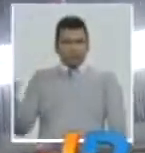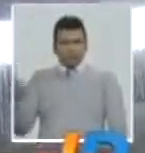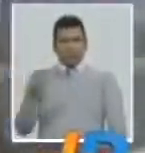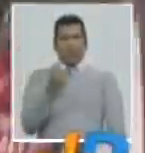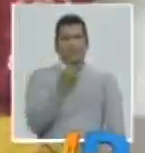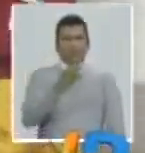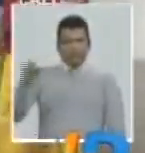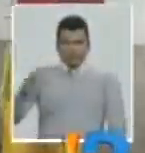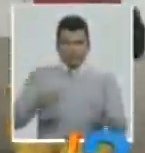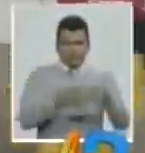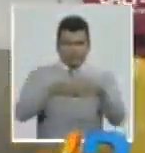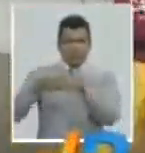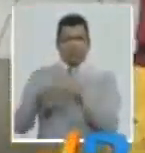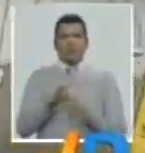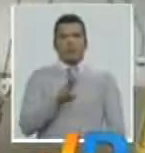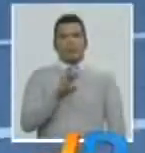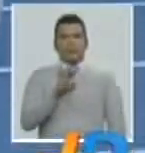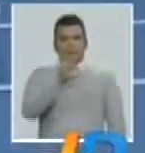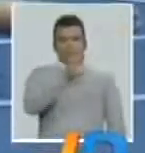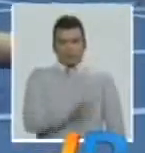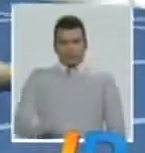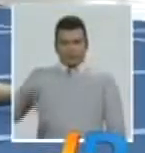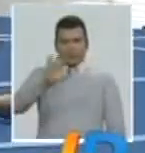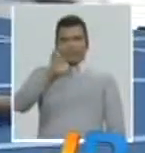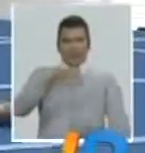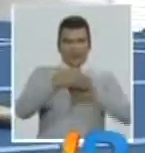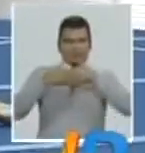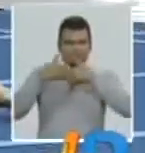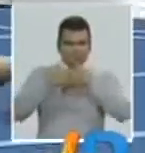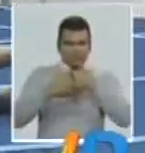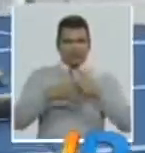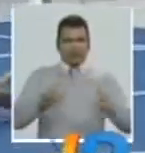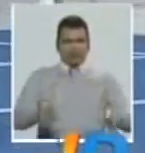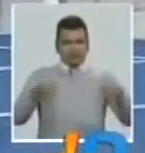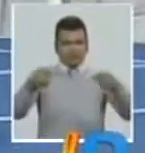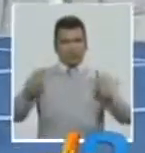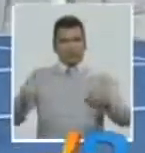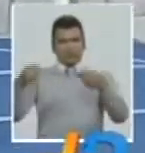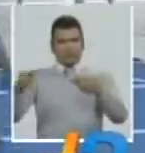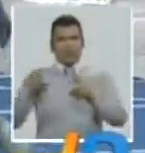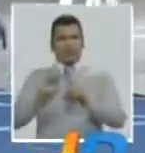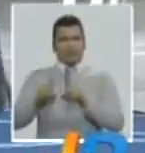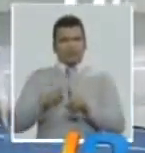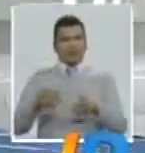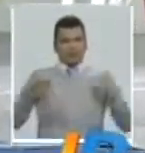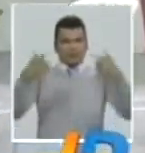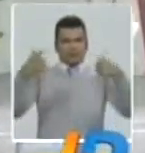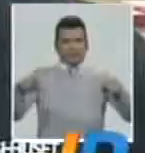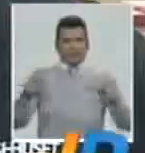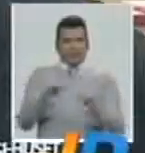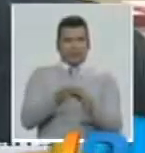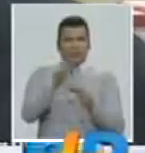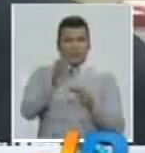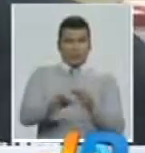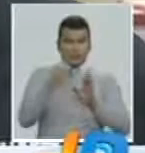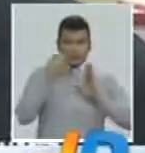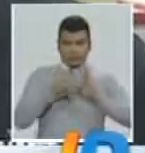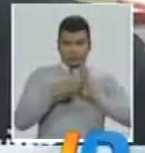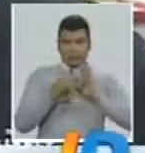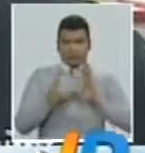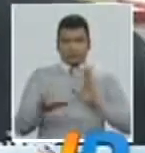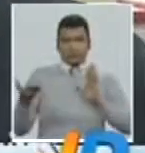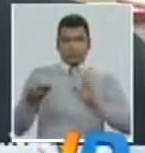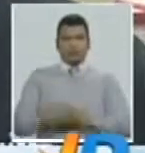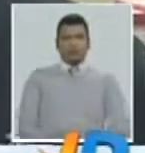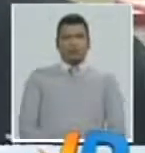24 delegaciones de 9 departamentos del país compitieron en los diferentes niveles que se premiaron en el Coliseo del Pueblo. Es un torneo